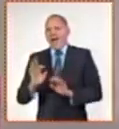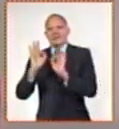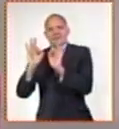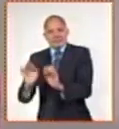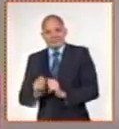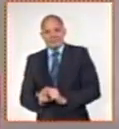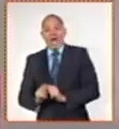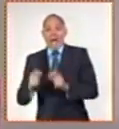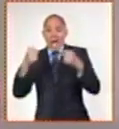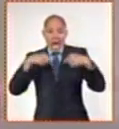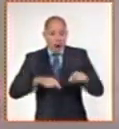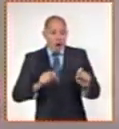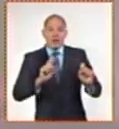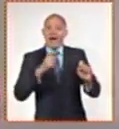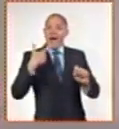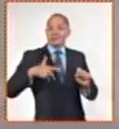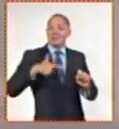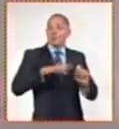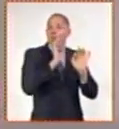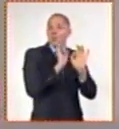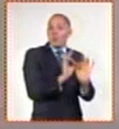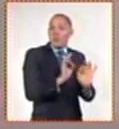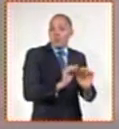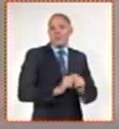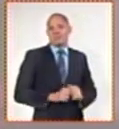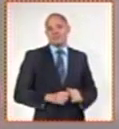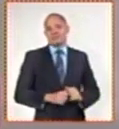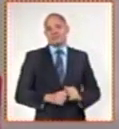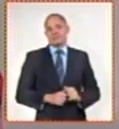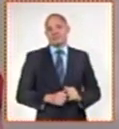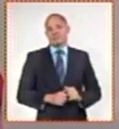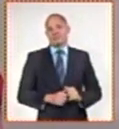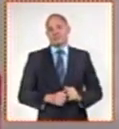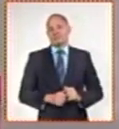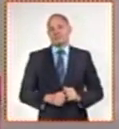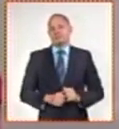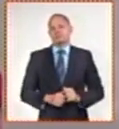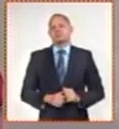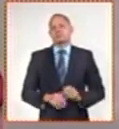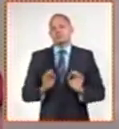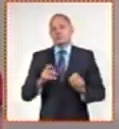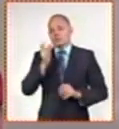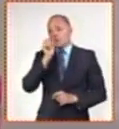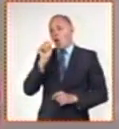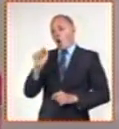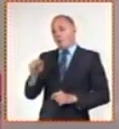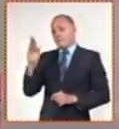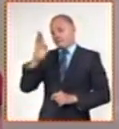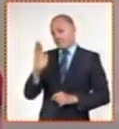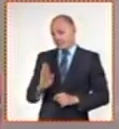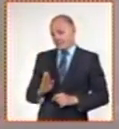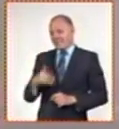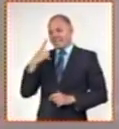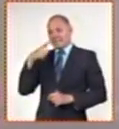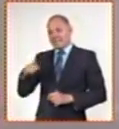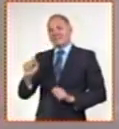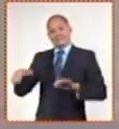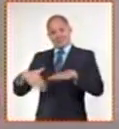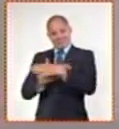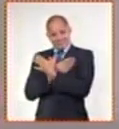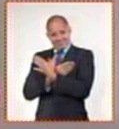Cruz está pidiendo, está, diría yo, con declaraciones injerencistas en un tema que no le